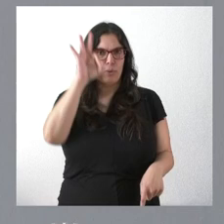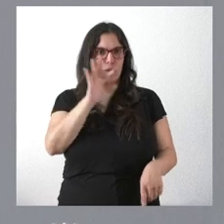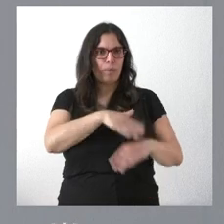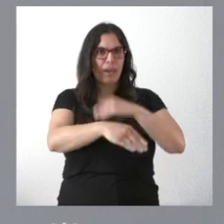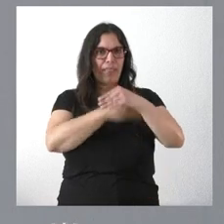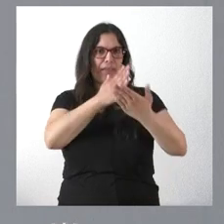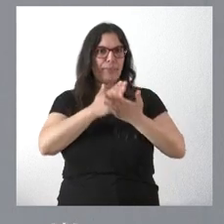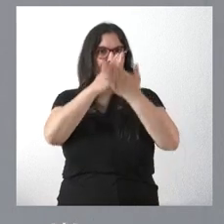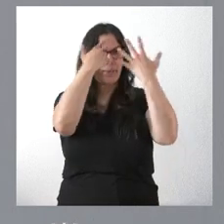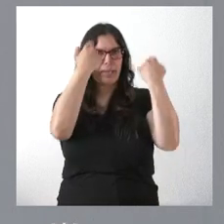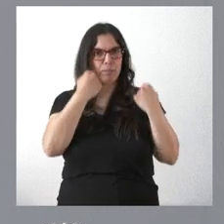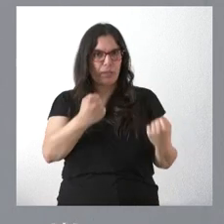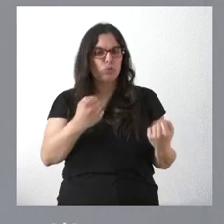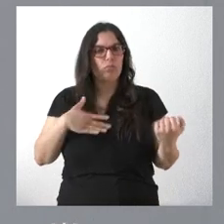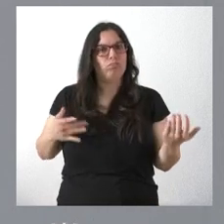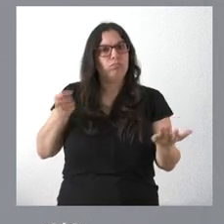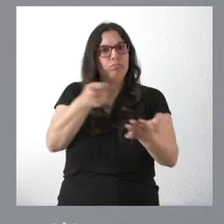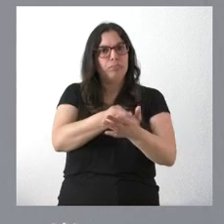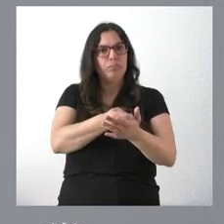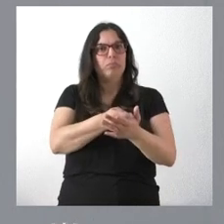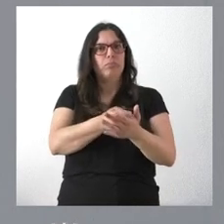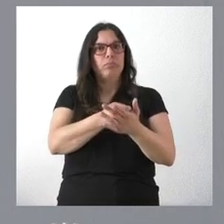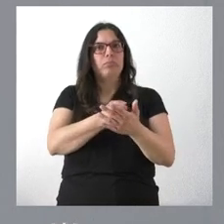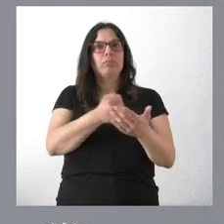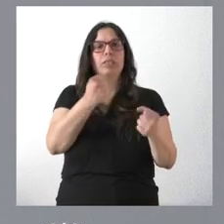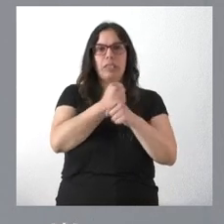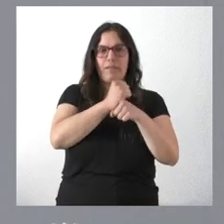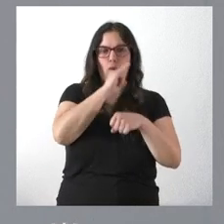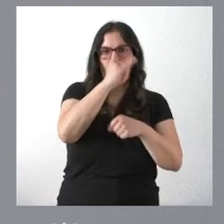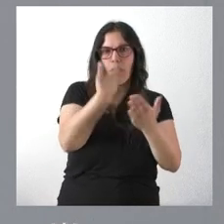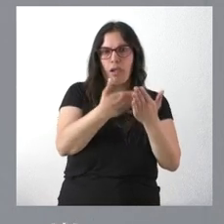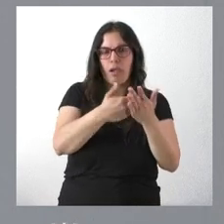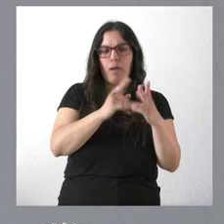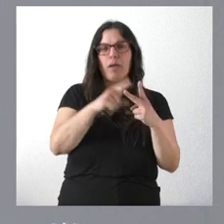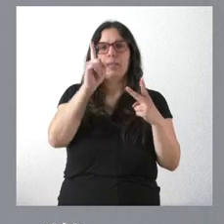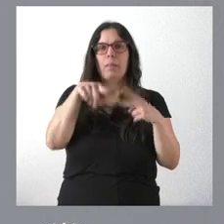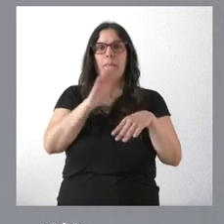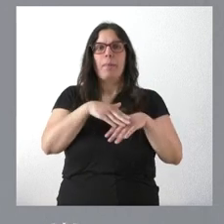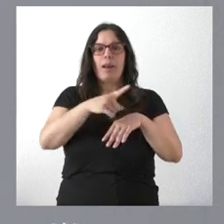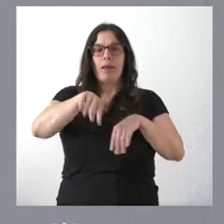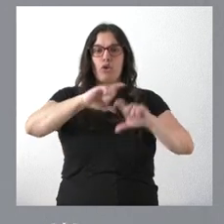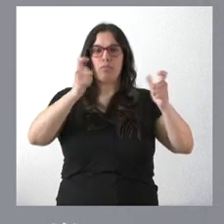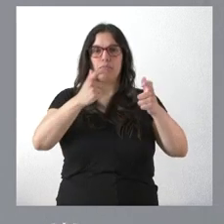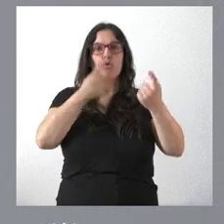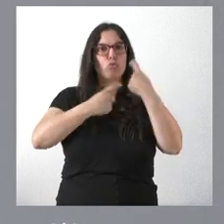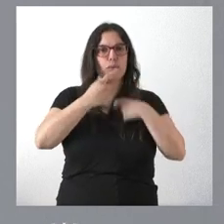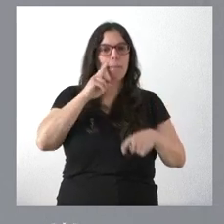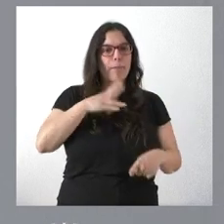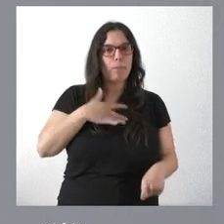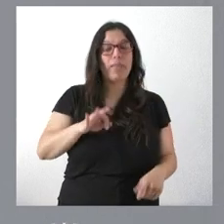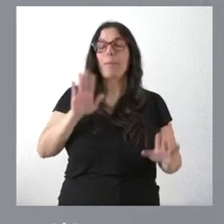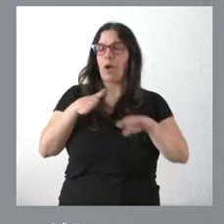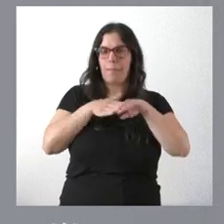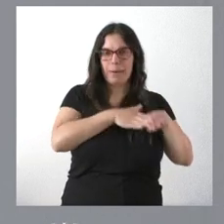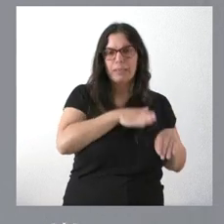lo aportamos, el trabajo de la actuación está allí, está disponible también para que los impulsores de la mesa lo puedan consultar. Pero también hemos dicho que al margen